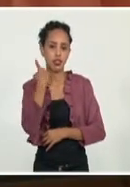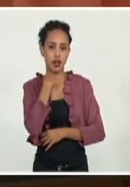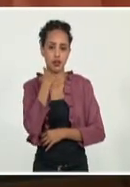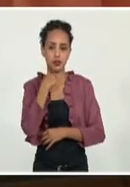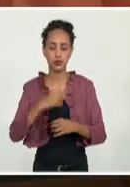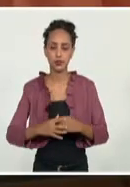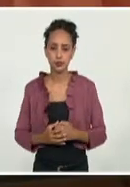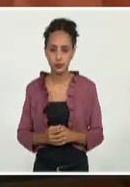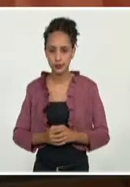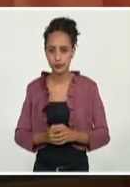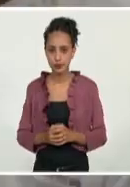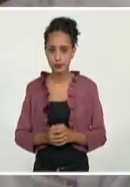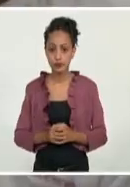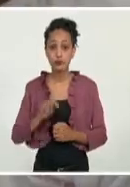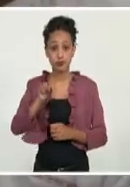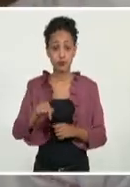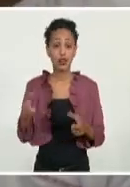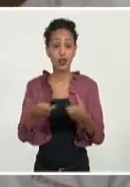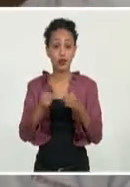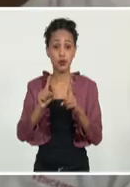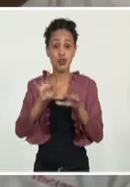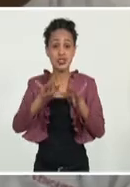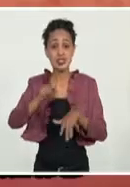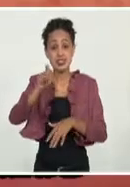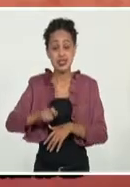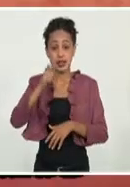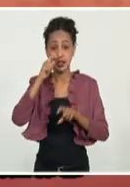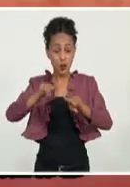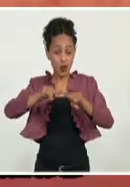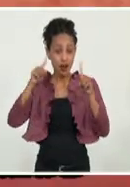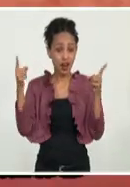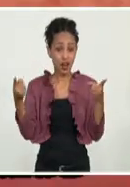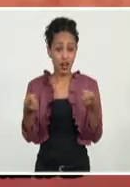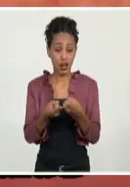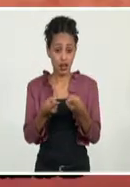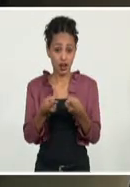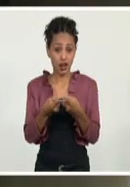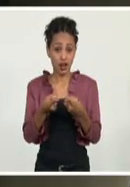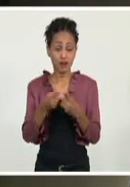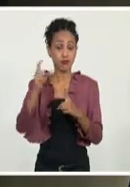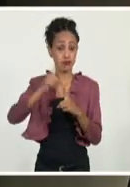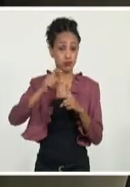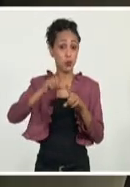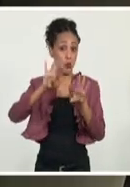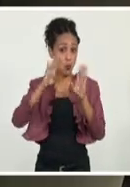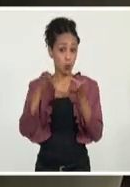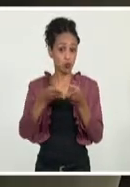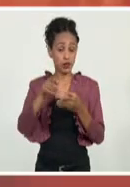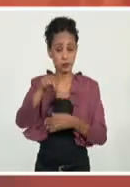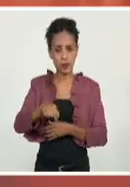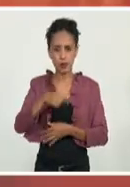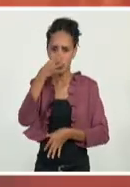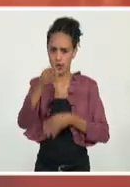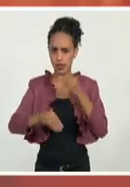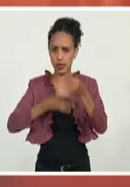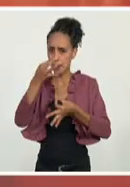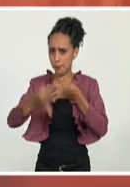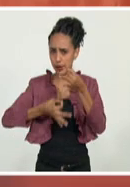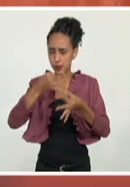Al intervenir en el encuentro, el secretario general de la Federación Sindical Mundial, George Mavrikos, expresó: